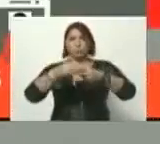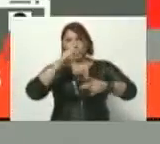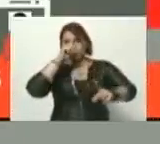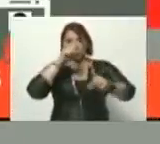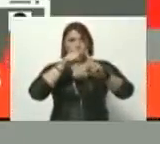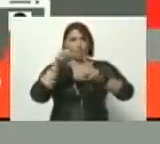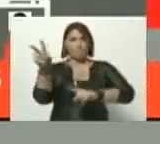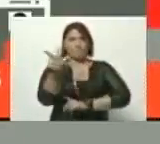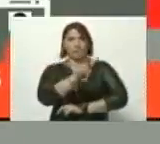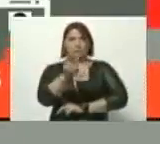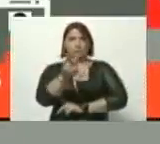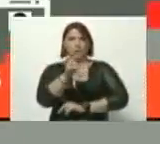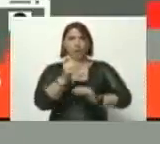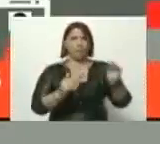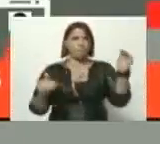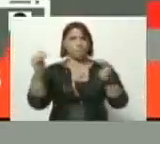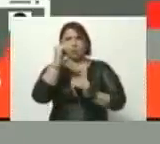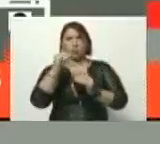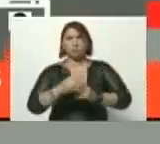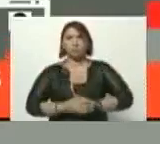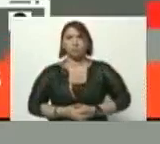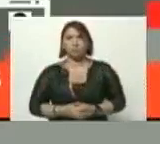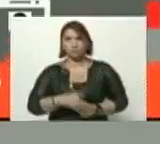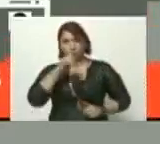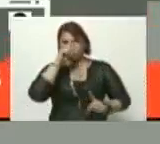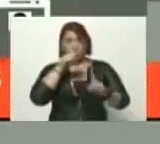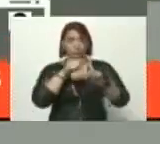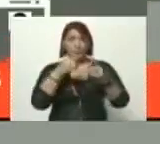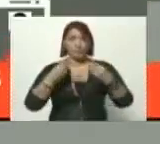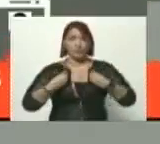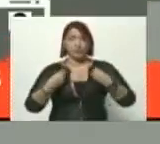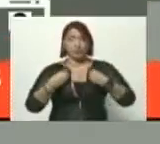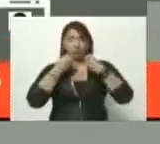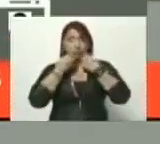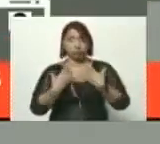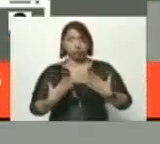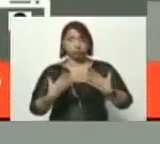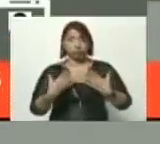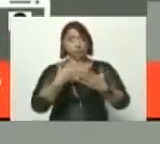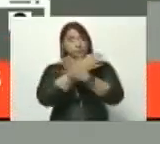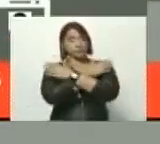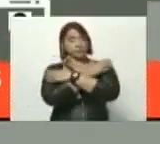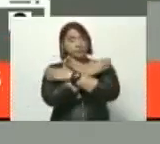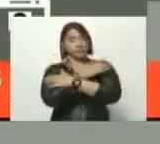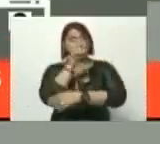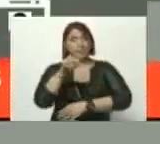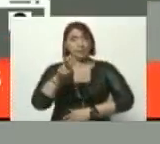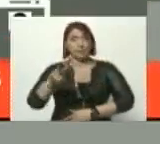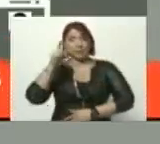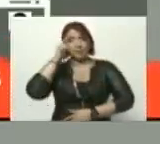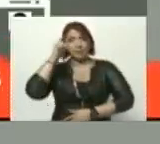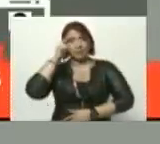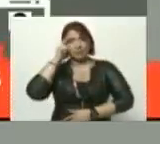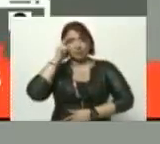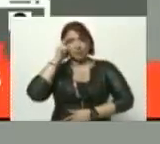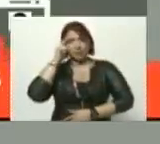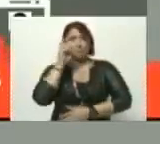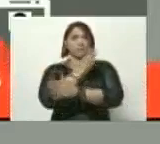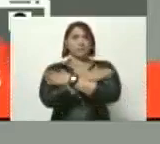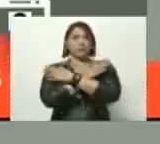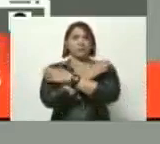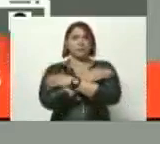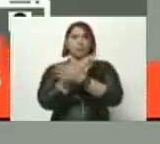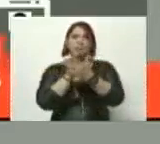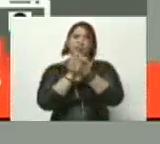la Venezuela potencia, rumbo al vivir viviendo. Felicitaciones, Vanessa. Felicitaciones,